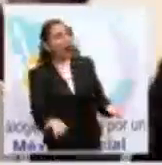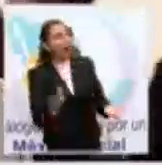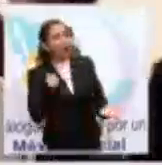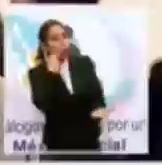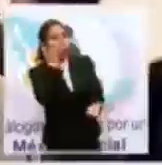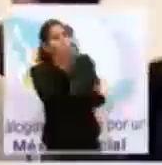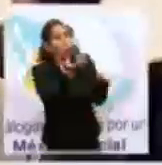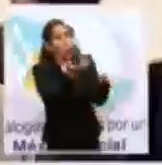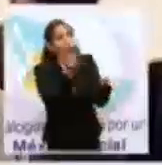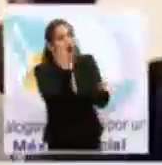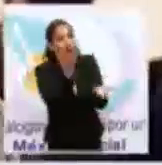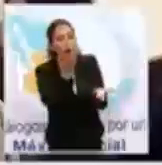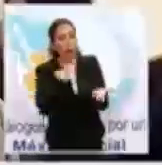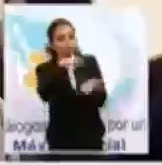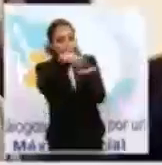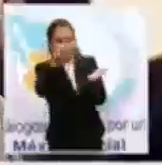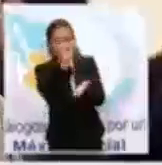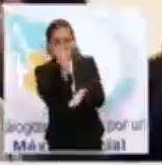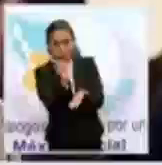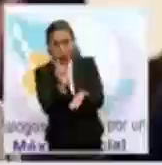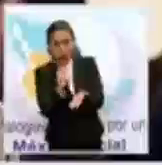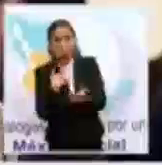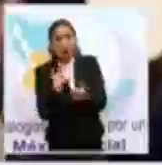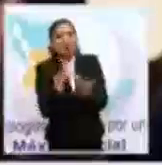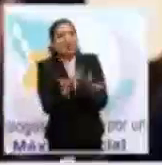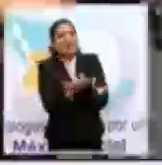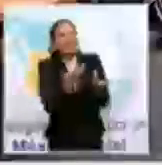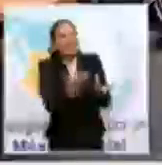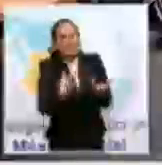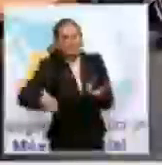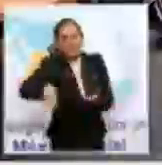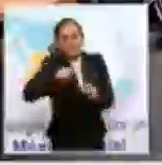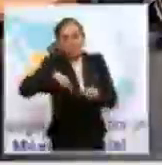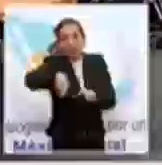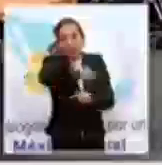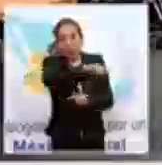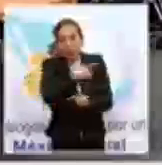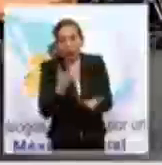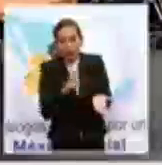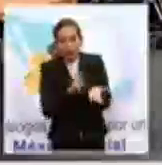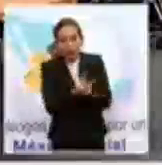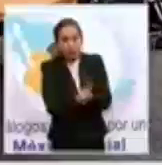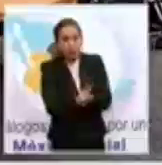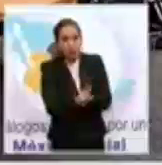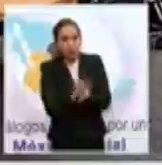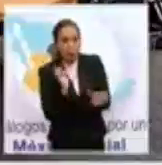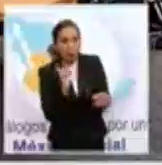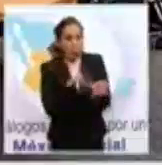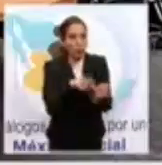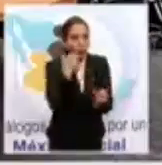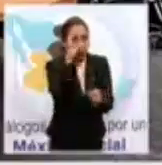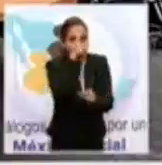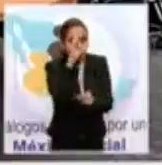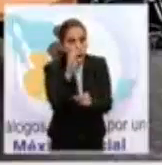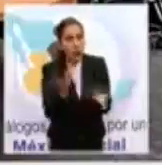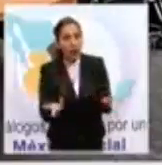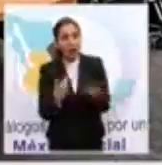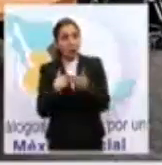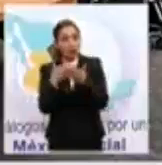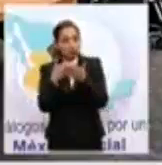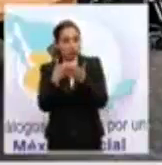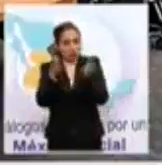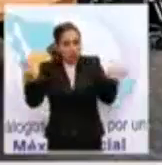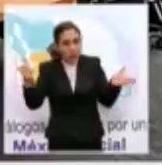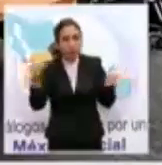los usuarios, no lo quiero decir consumidores, ¿no? Culturales, de los ciudadanos que ejercen este derecho a la cultura, ¿no? En su versión más